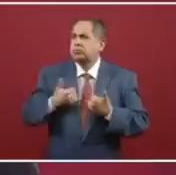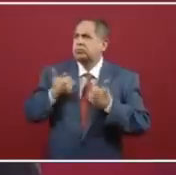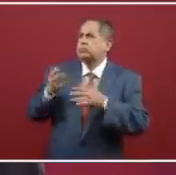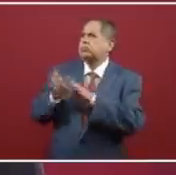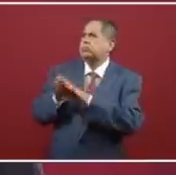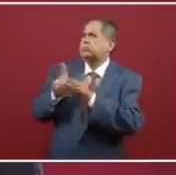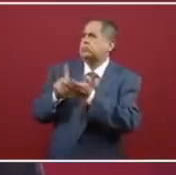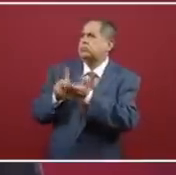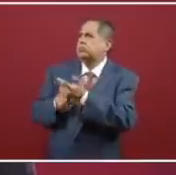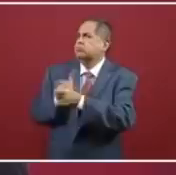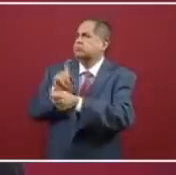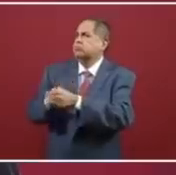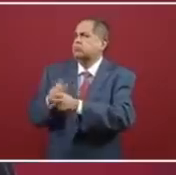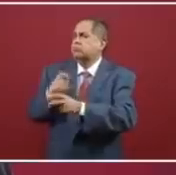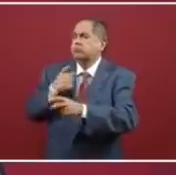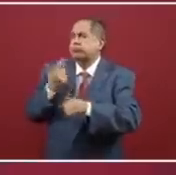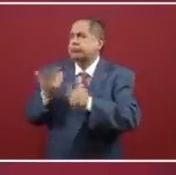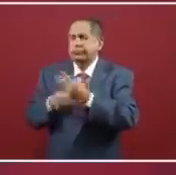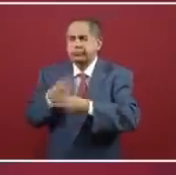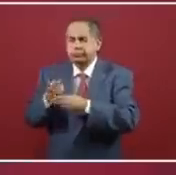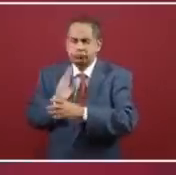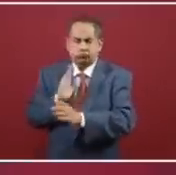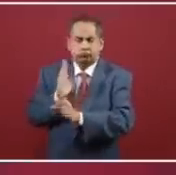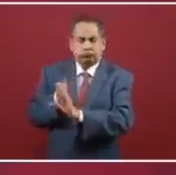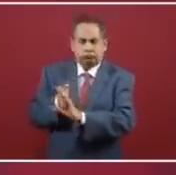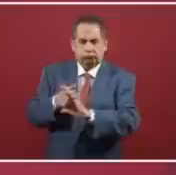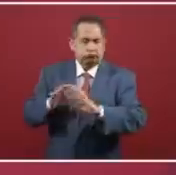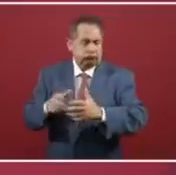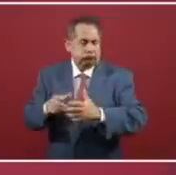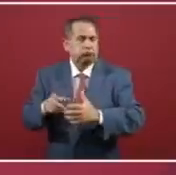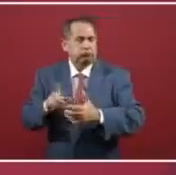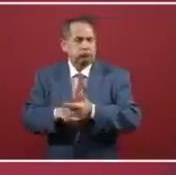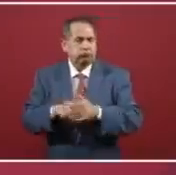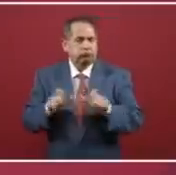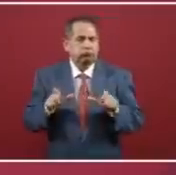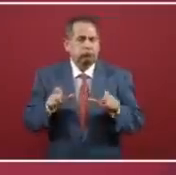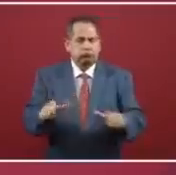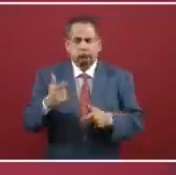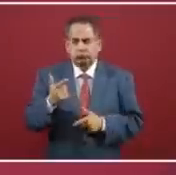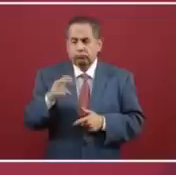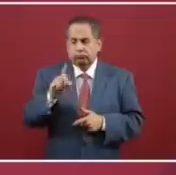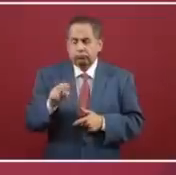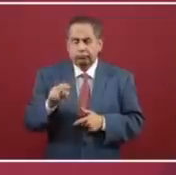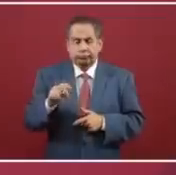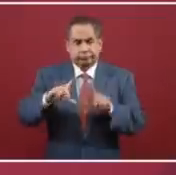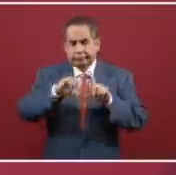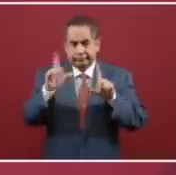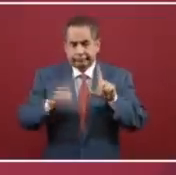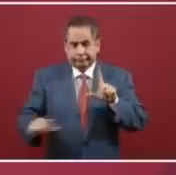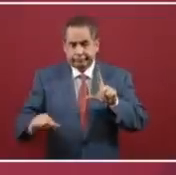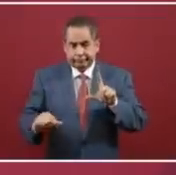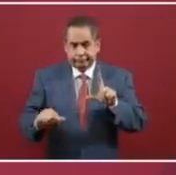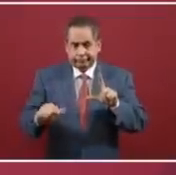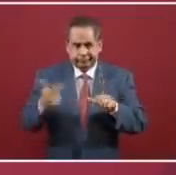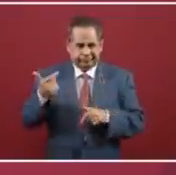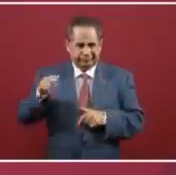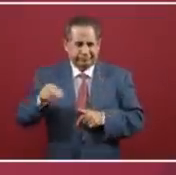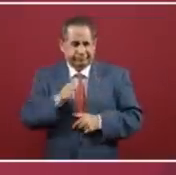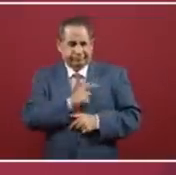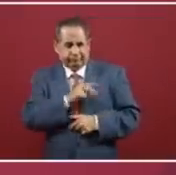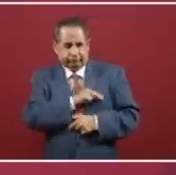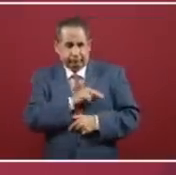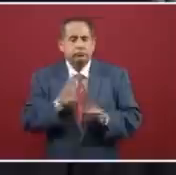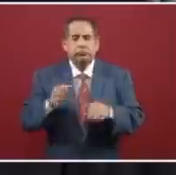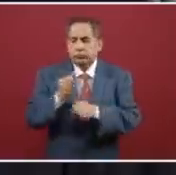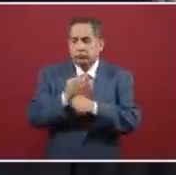cómo le hago para ingresar a la guardia nacional ya se están